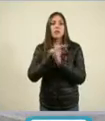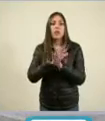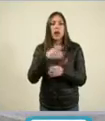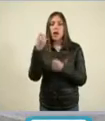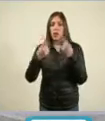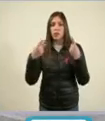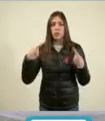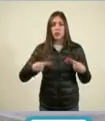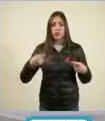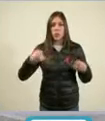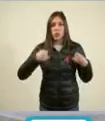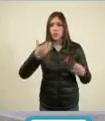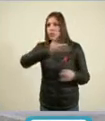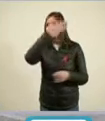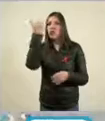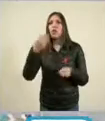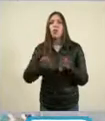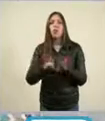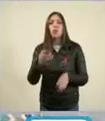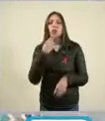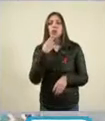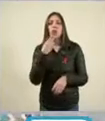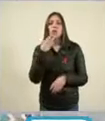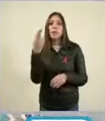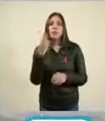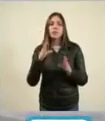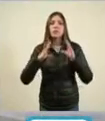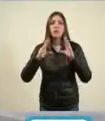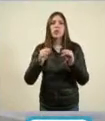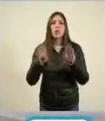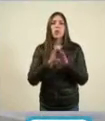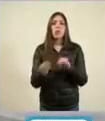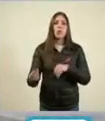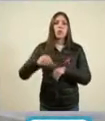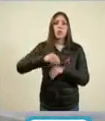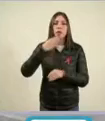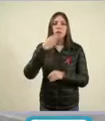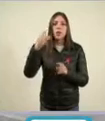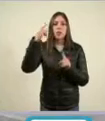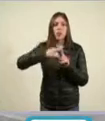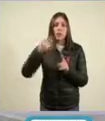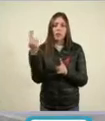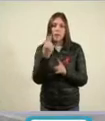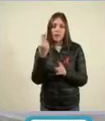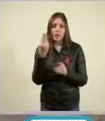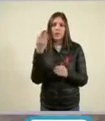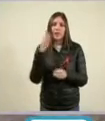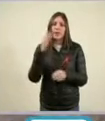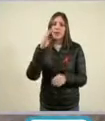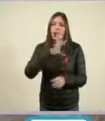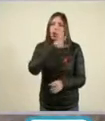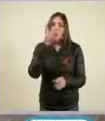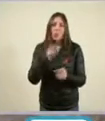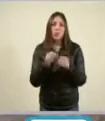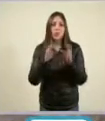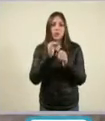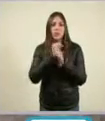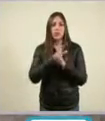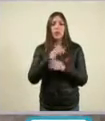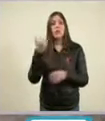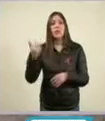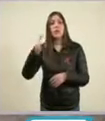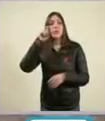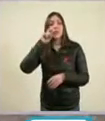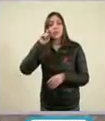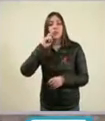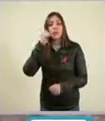los chicos no saben manipularlo correctamente. Y la educación sexual temprana es también importante, porque ahora los niños,